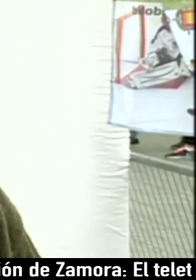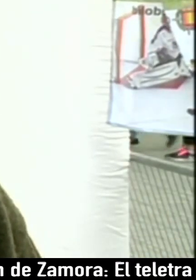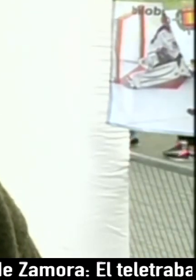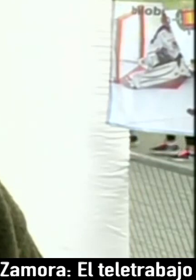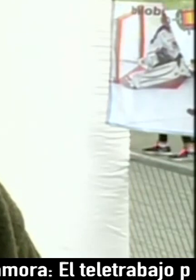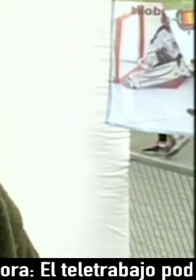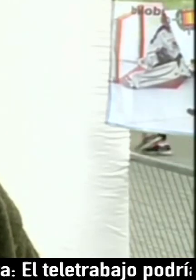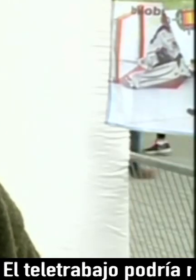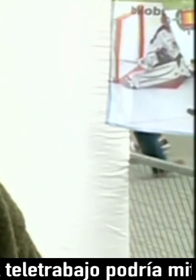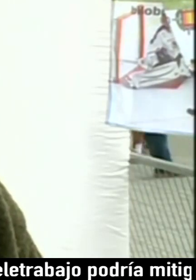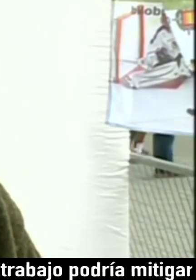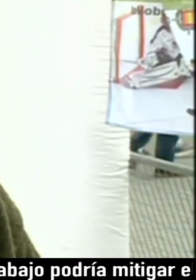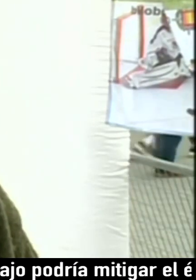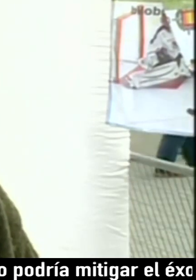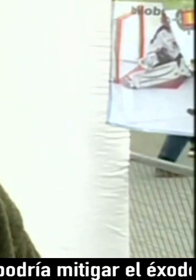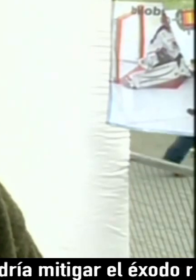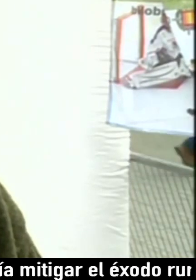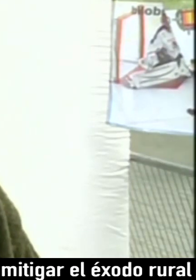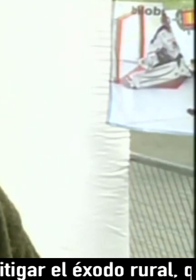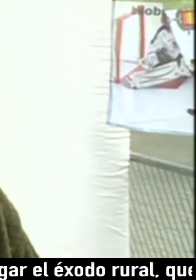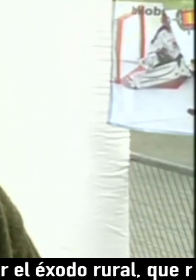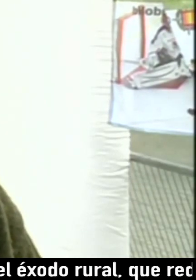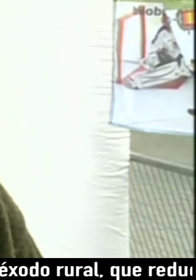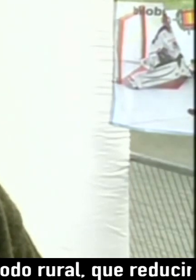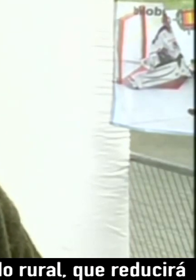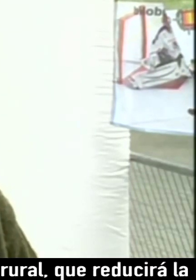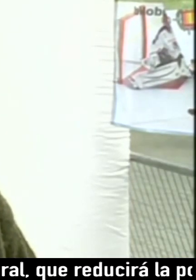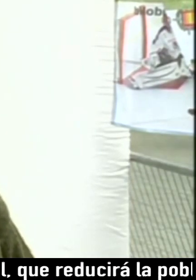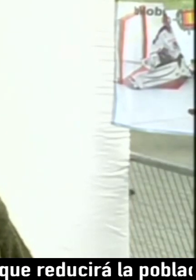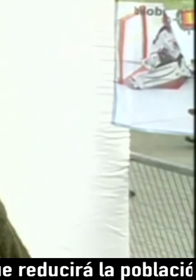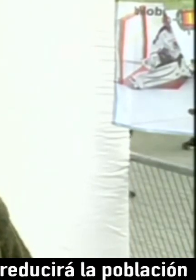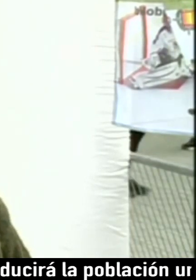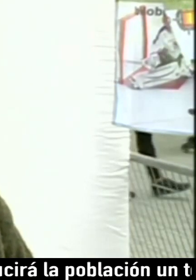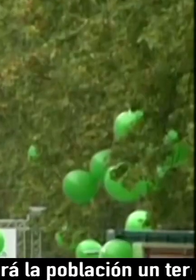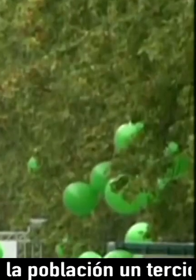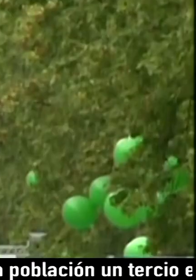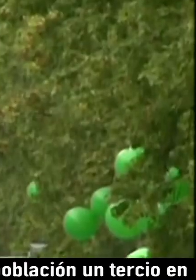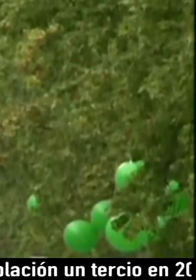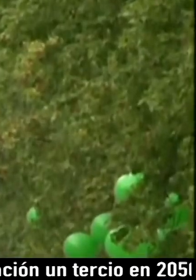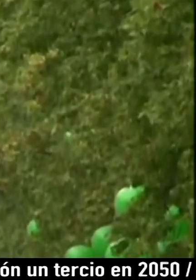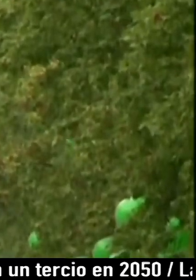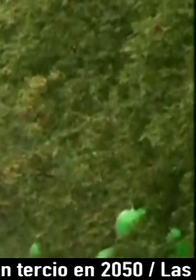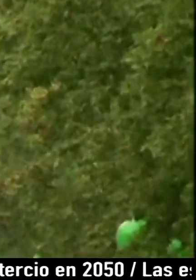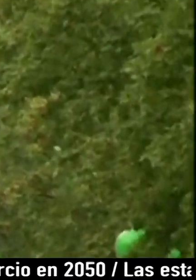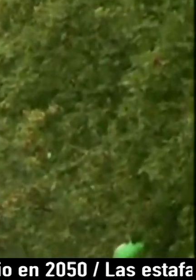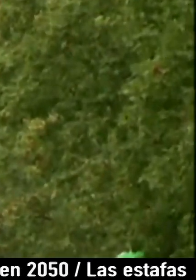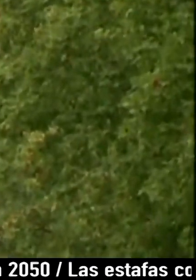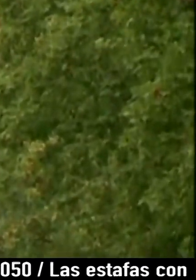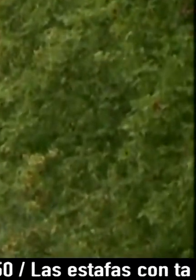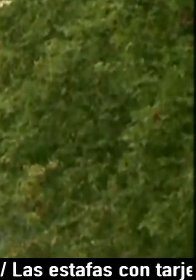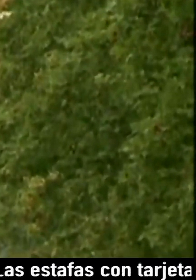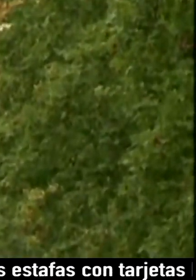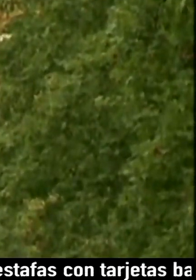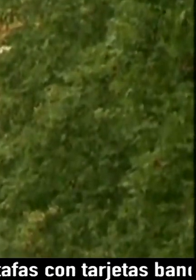multiplicarse seamos capaces de dar en la diana que frene la reduplicación de las células tumorales. Valladolid ha